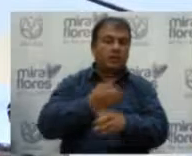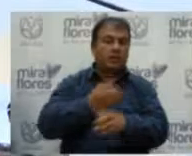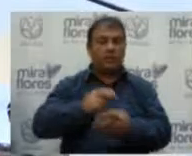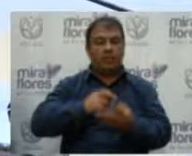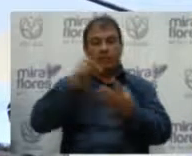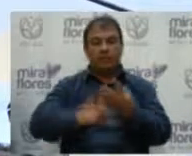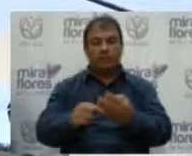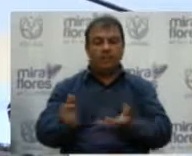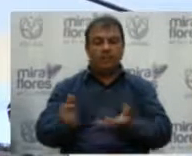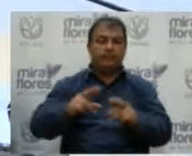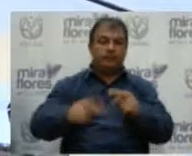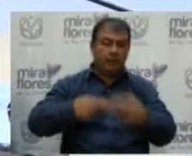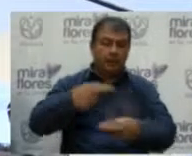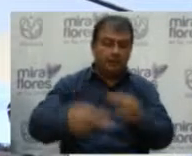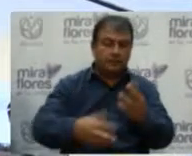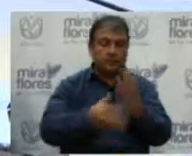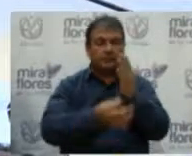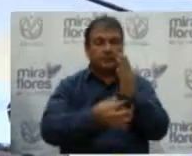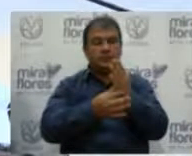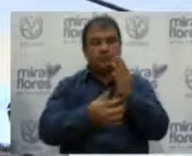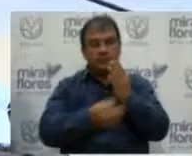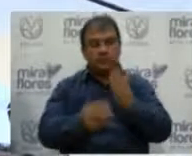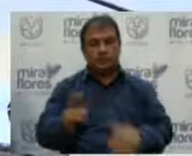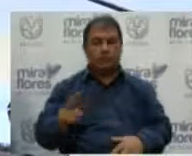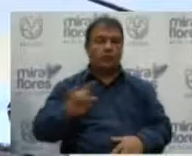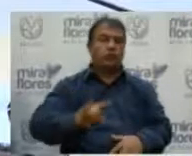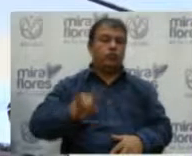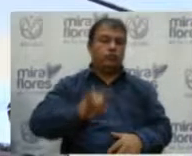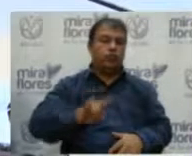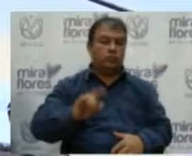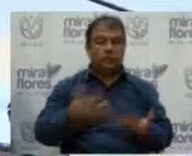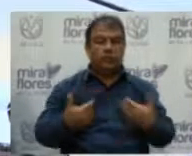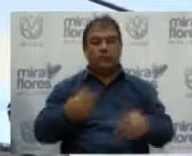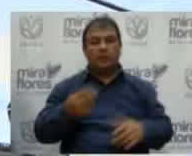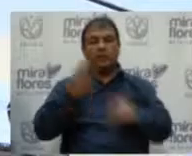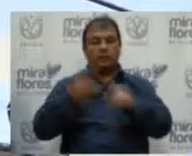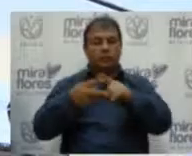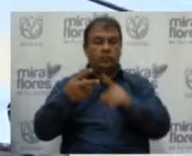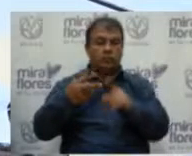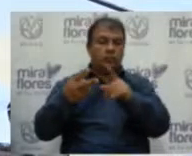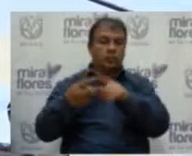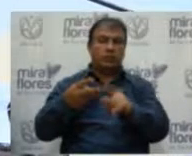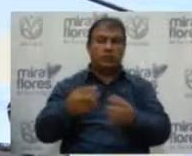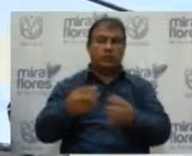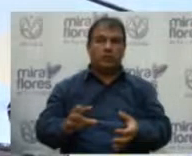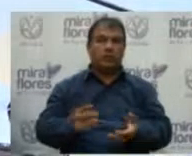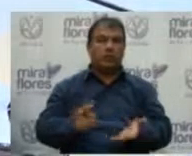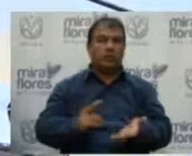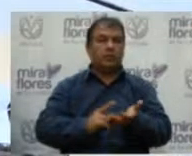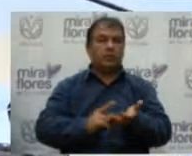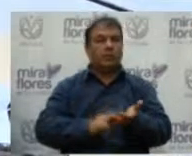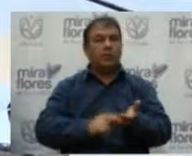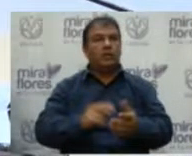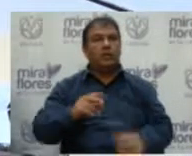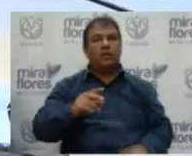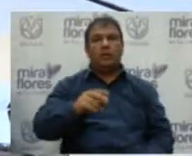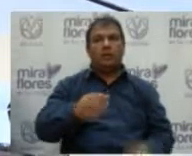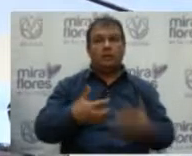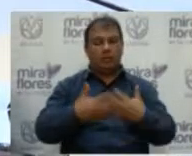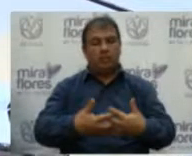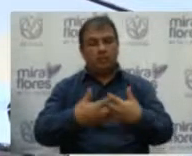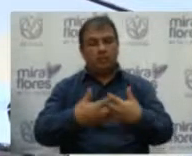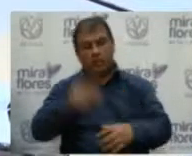de reciclaje de aceite vegetal usado, en donde tiene dos socios estratégicos, la empresa Reborn Perú y la